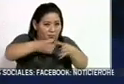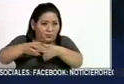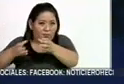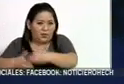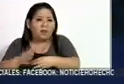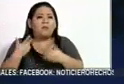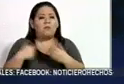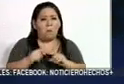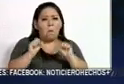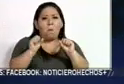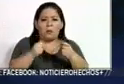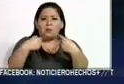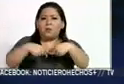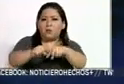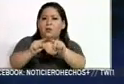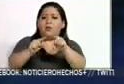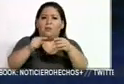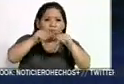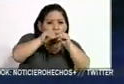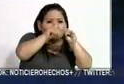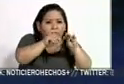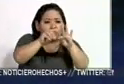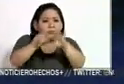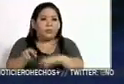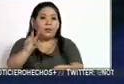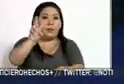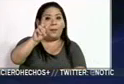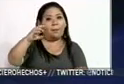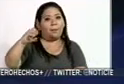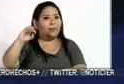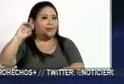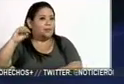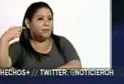temperaturas de menos 20 grados en tiros por bastante tiempo.